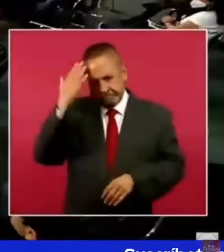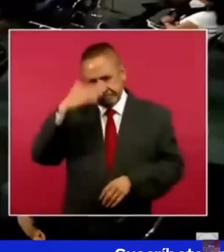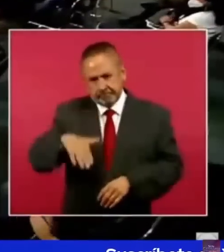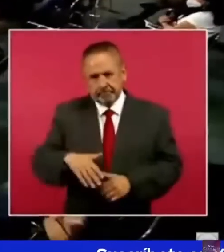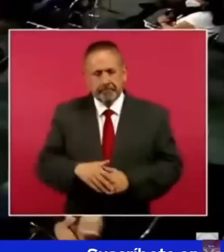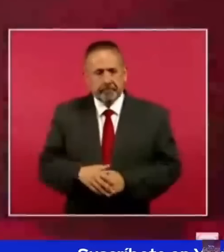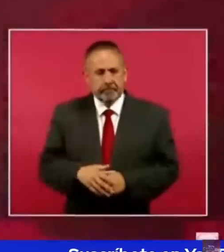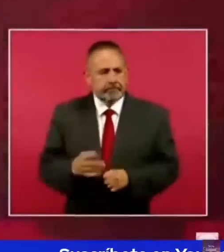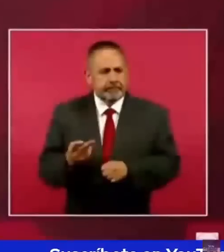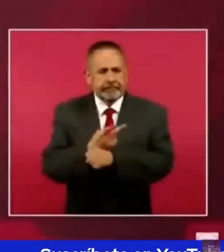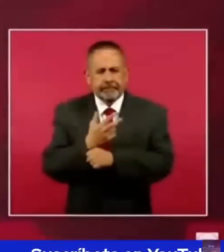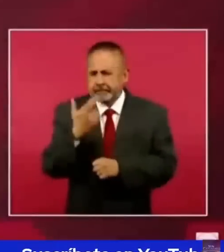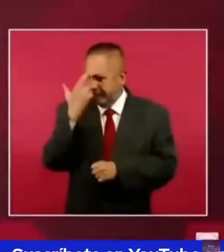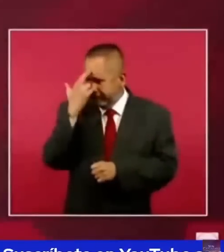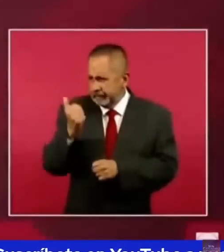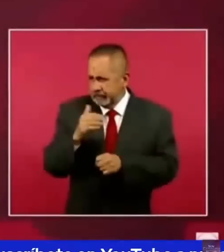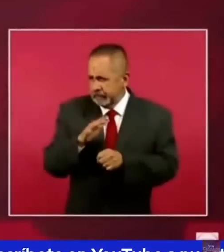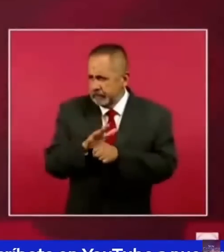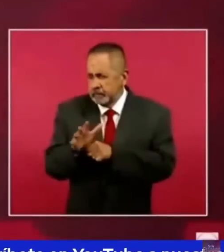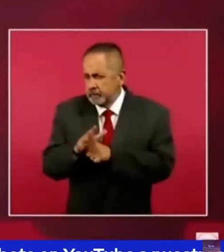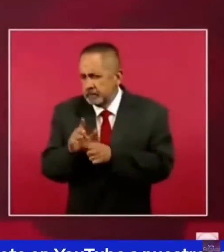cuál fue la causa.